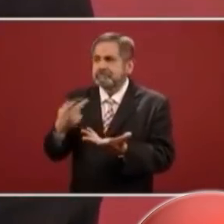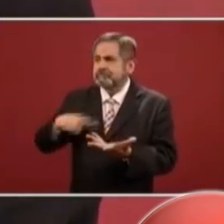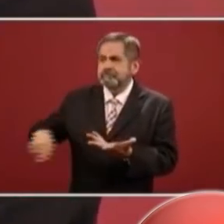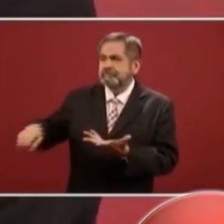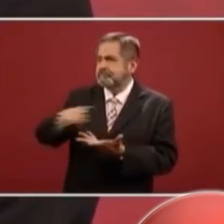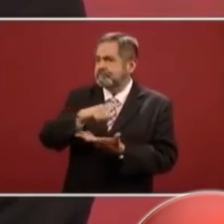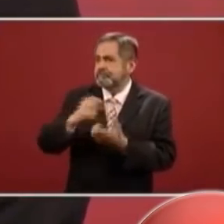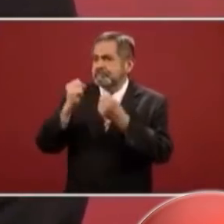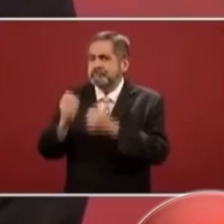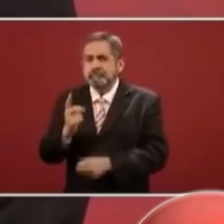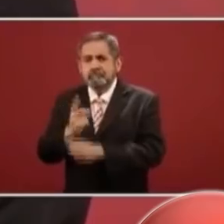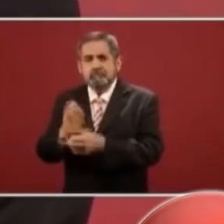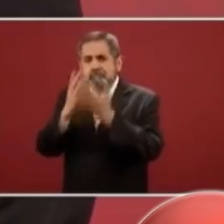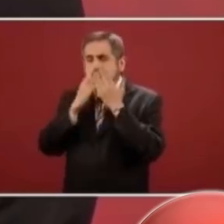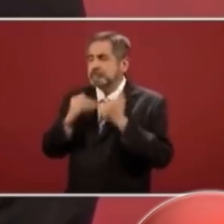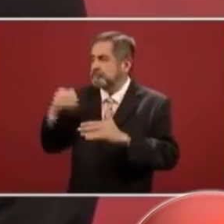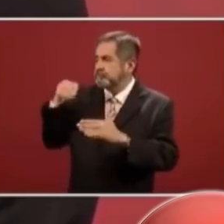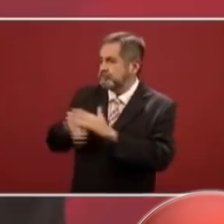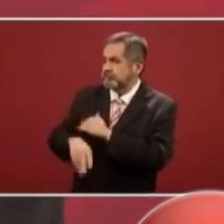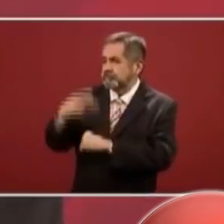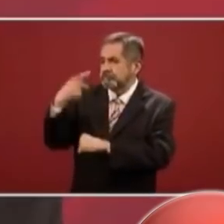en cuanto a seguridad pública?